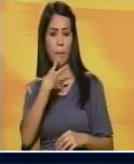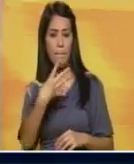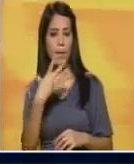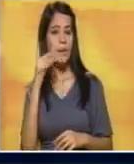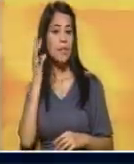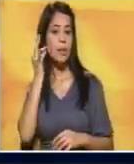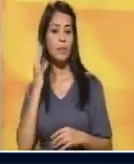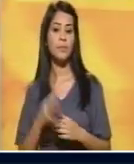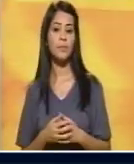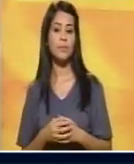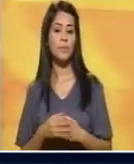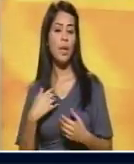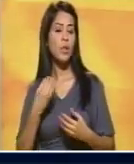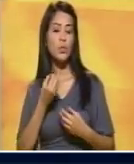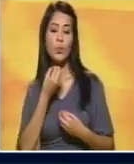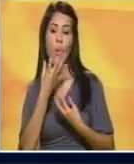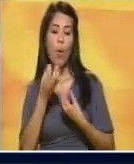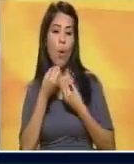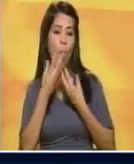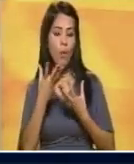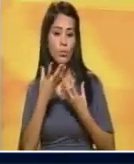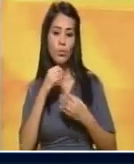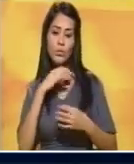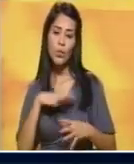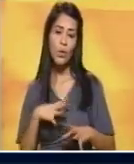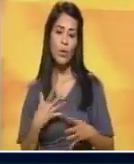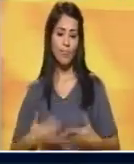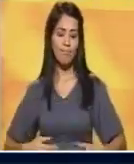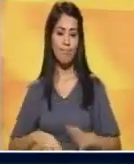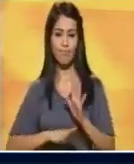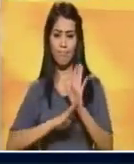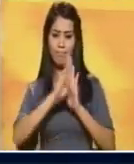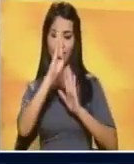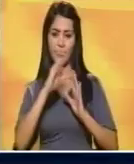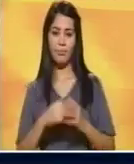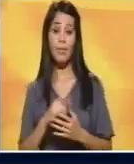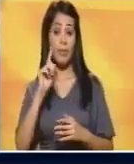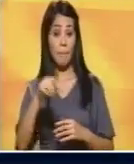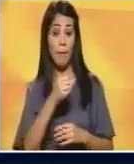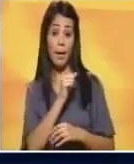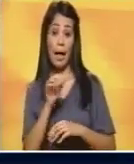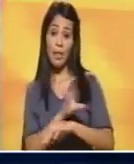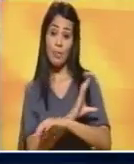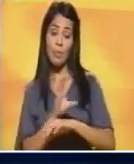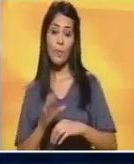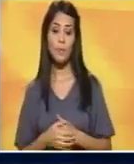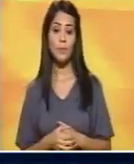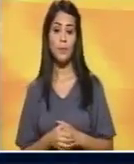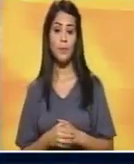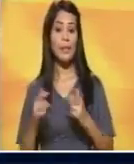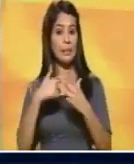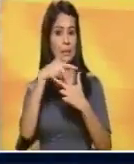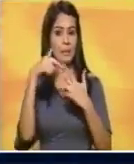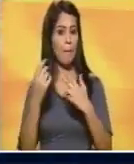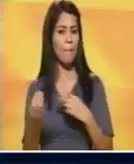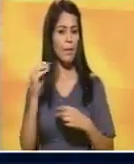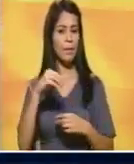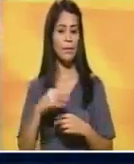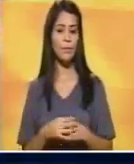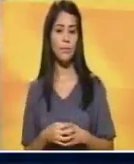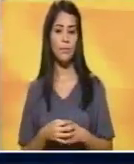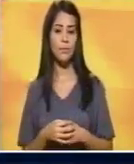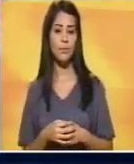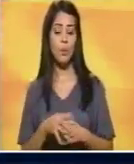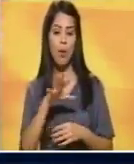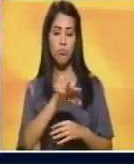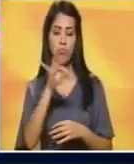su historia de superación, también cantó para todos. Recuerden que aún quedan 4 episodios más de La Magia de Ser Miss y pueden seguir votando por